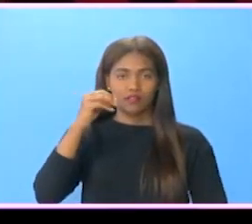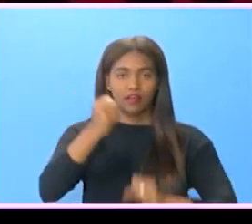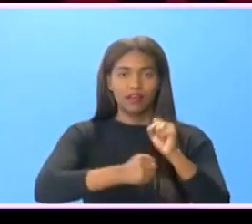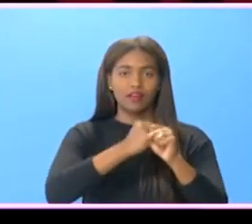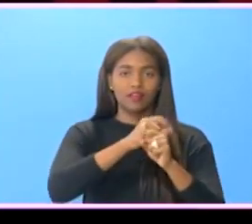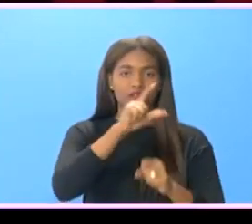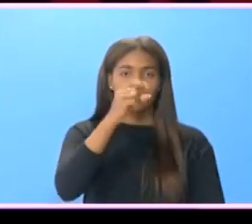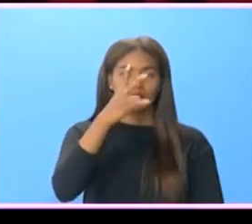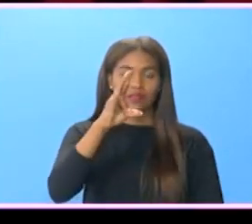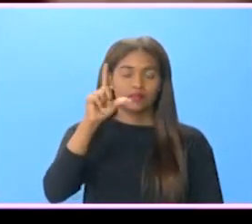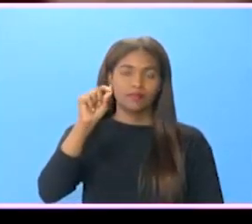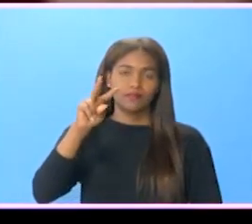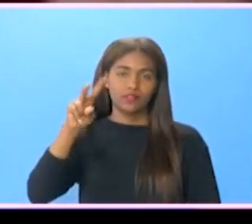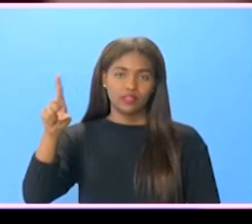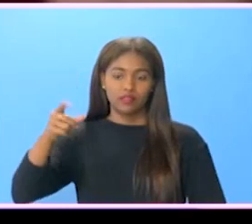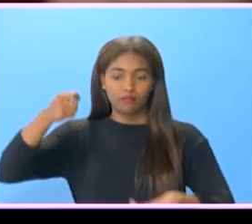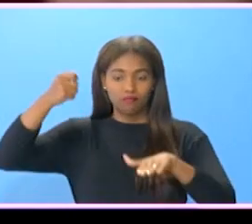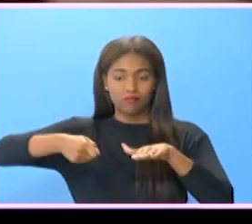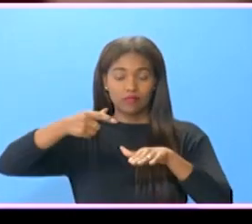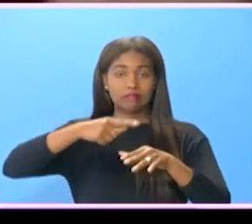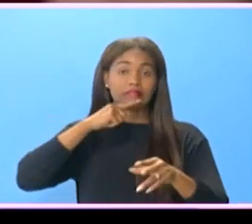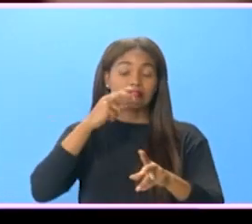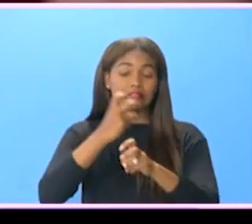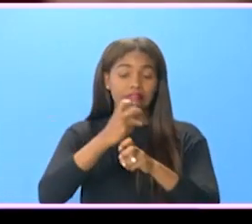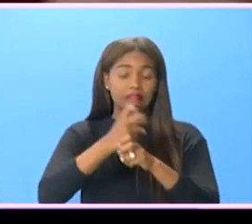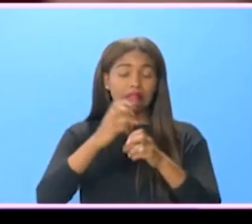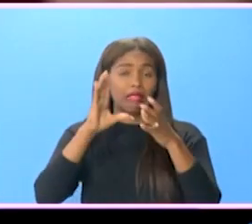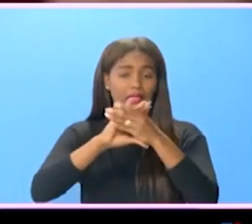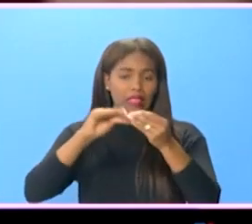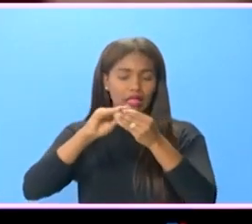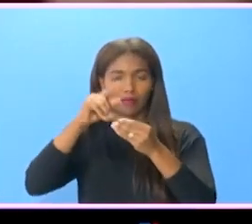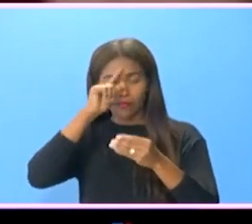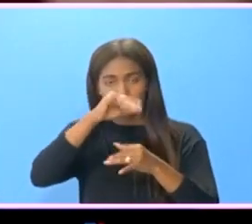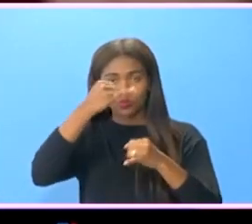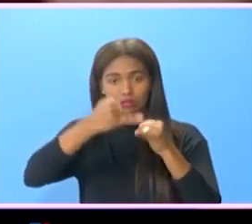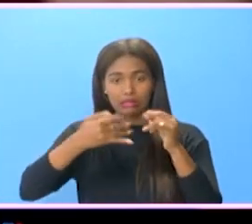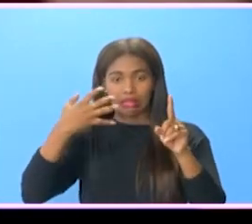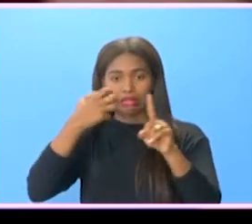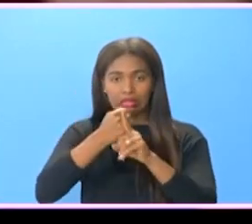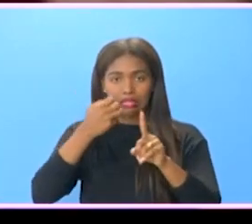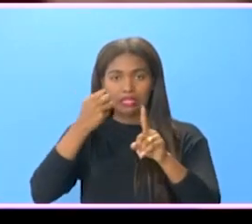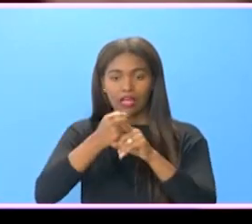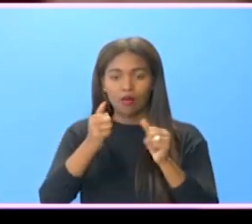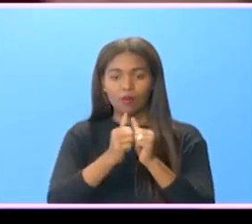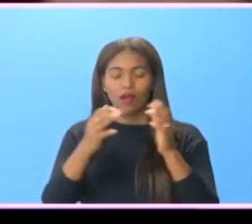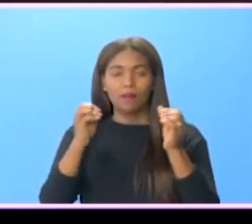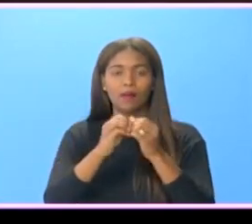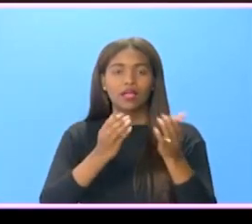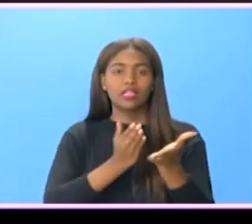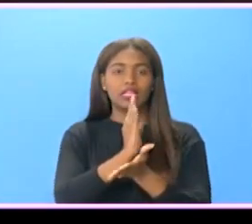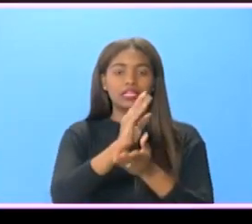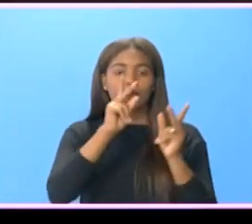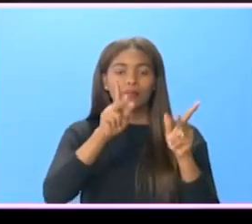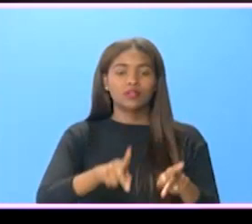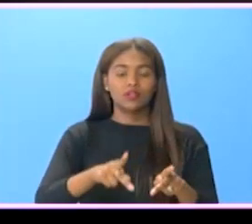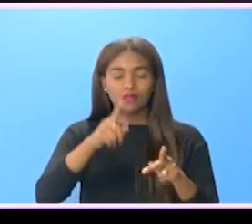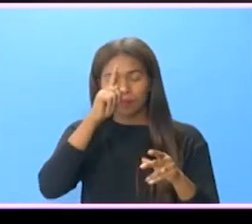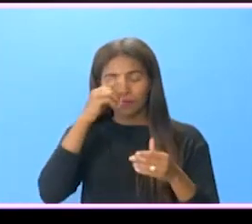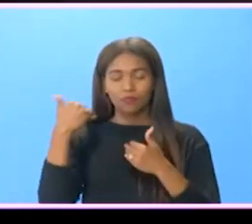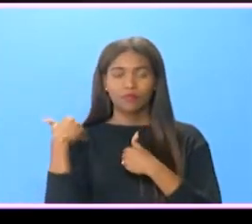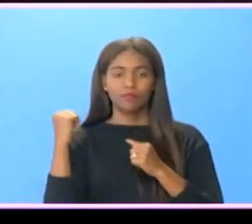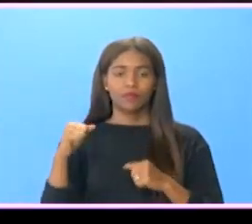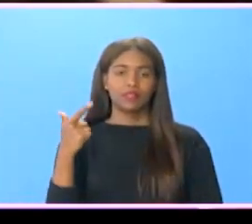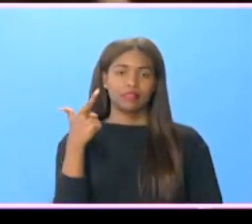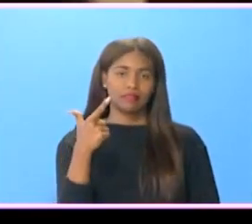2017-2021. La Corte viene siendo duramente criticada por sus últimos fallos que amplían el derecho de civiles a portar